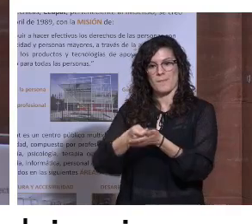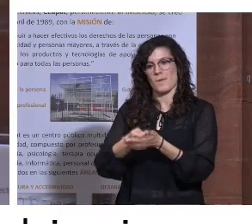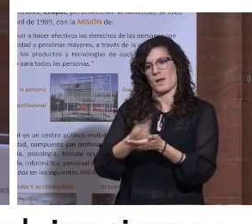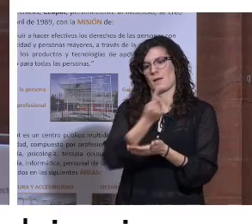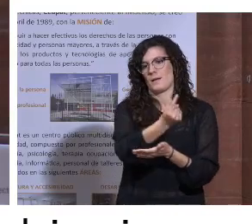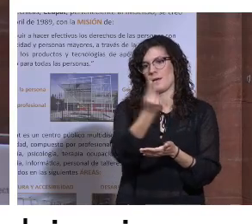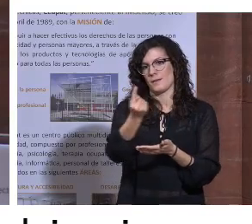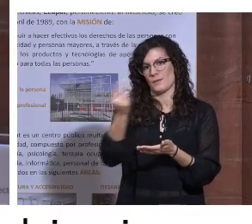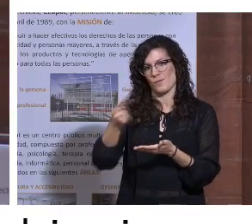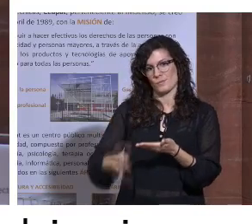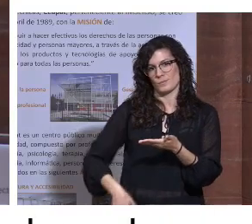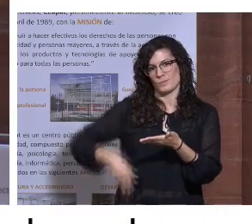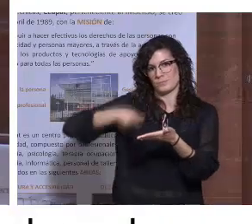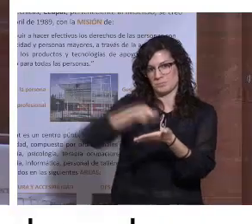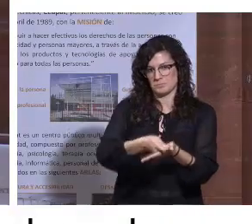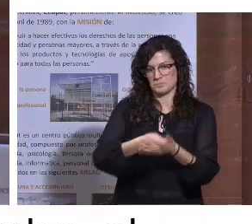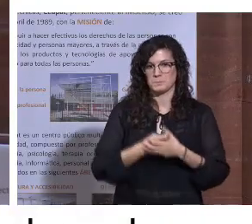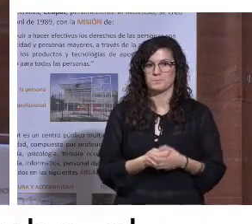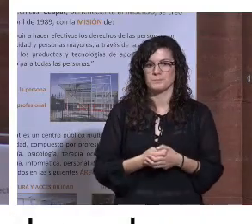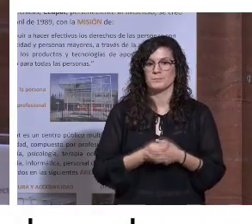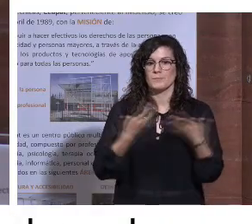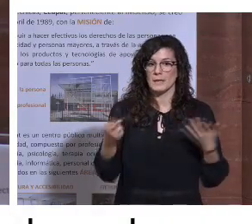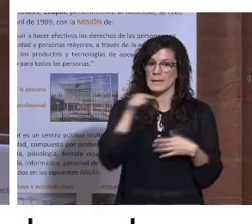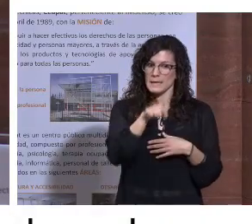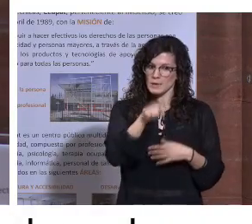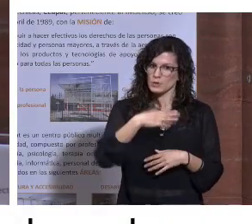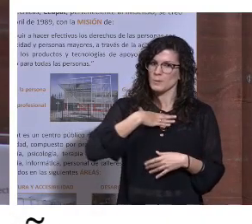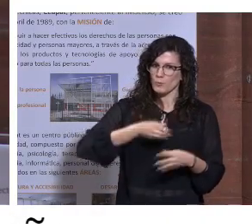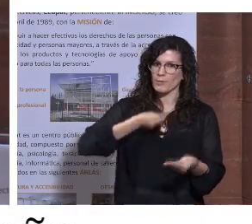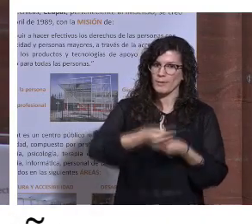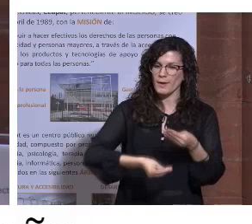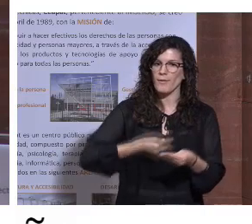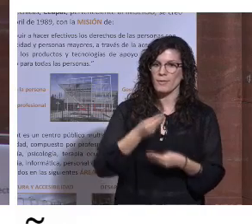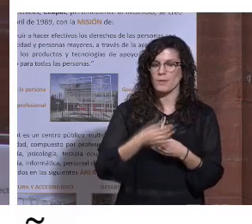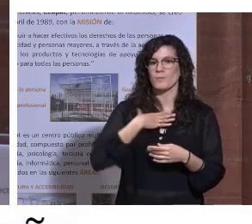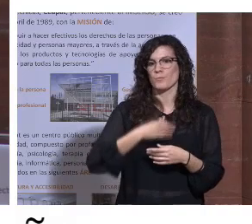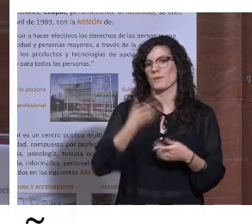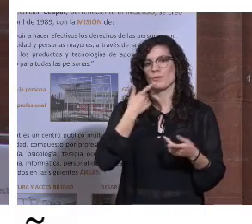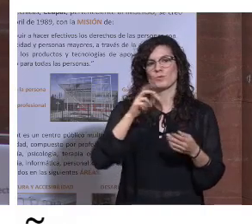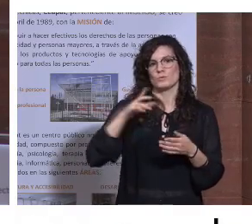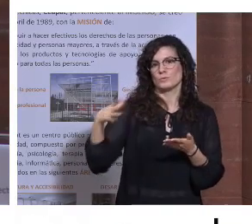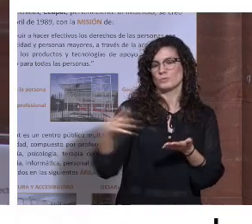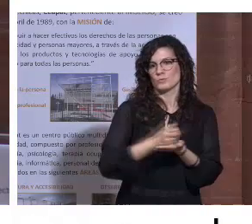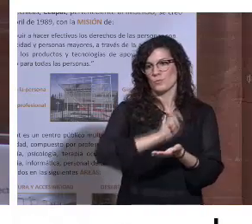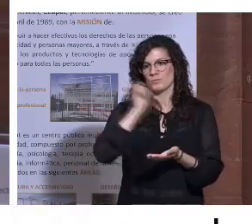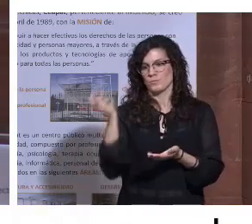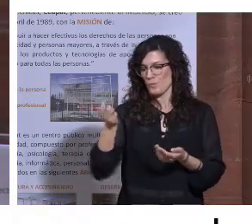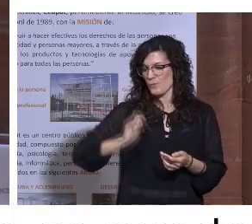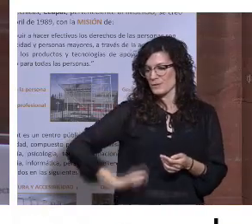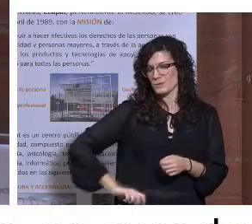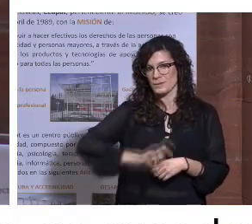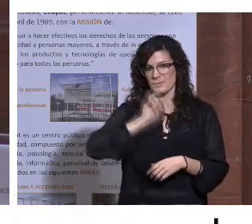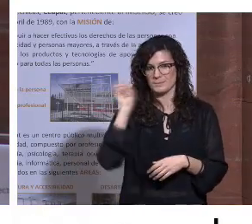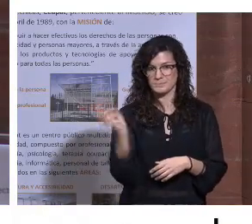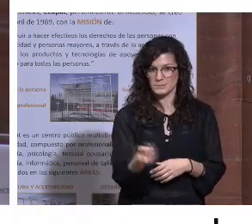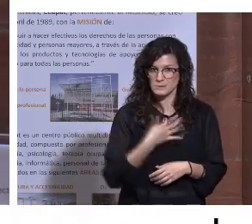contribución de la persona. Y eso se puede hacer, y se puede hacer con podólogos, y se puede hacer con tantas profesiones.